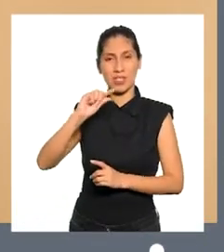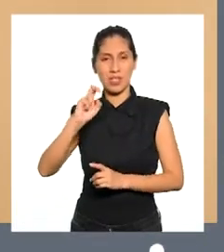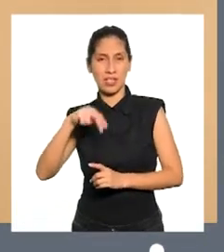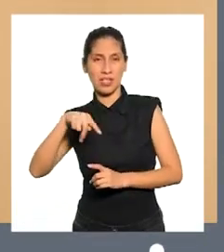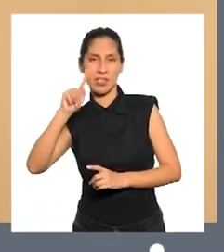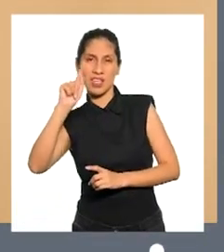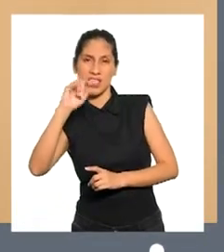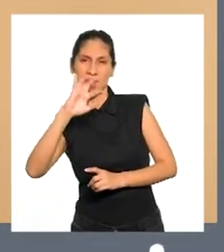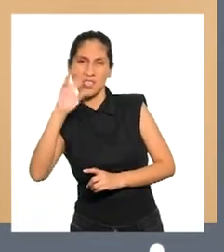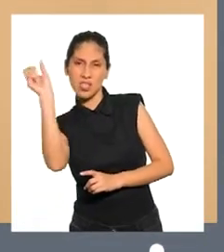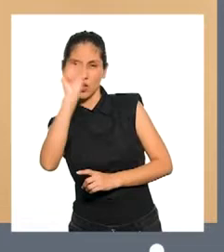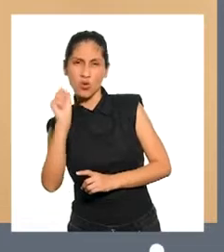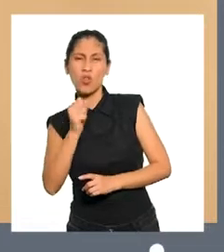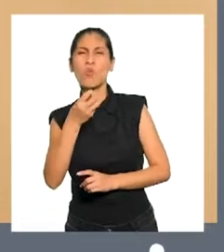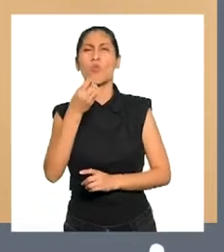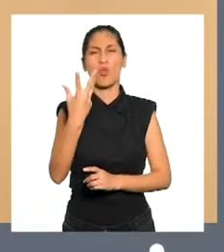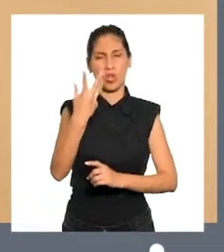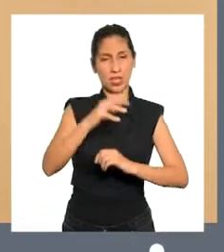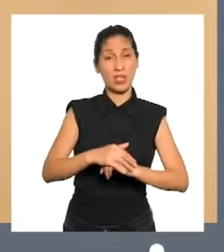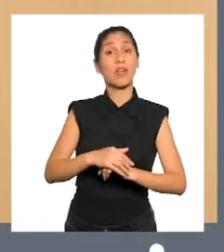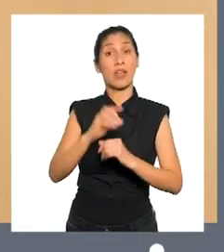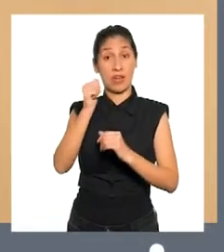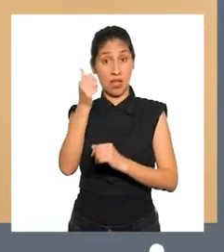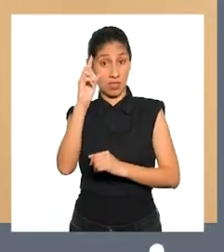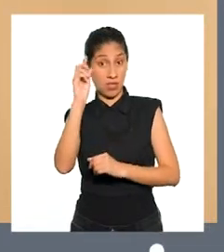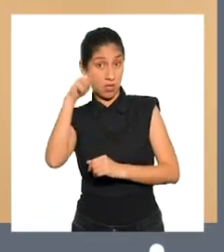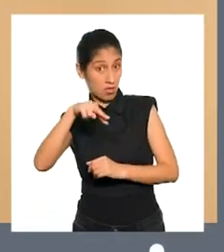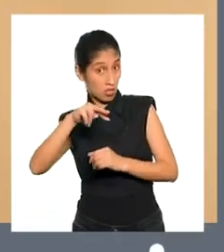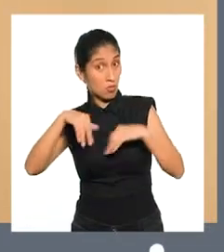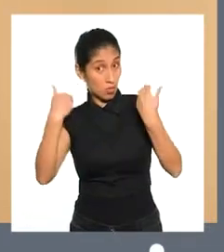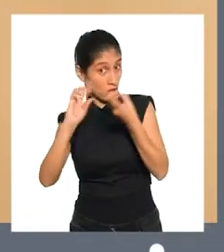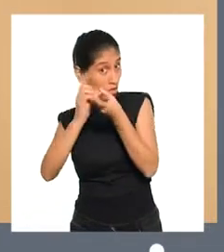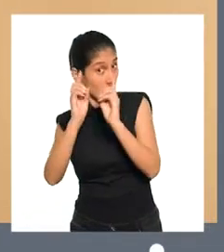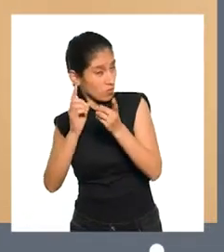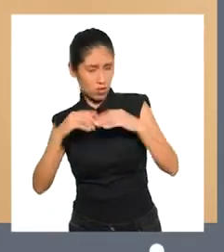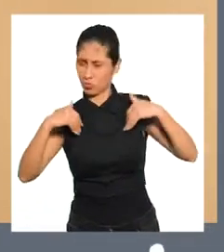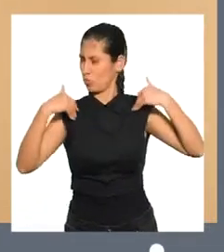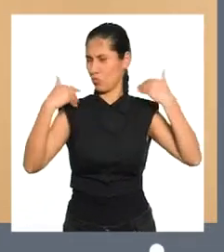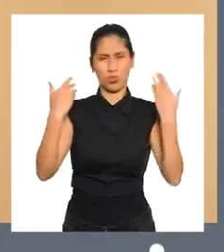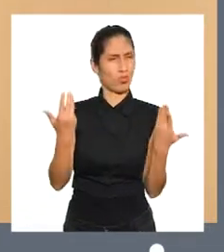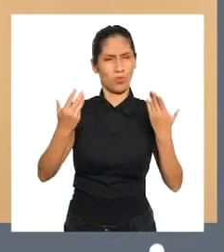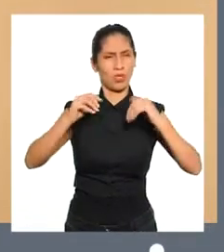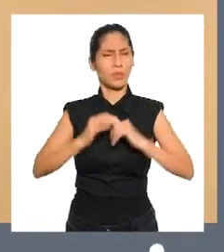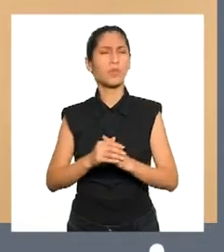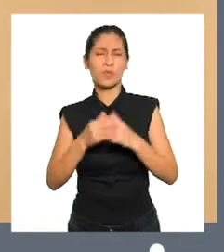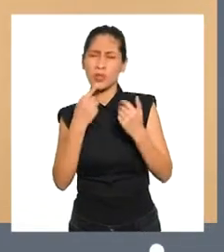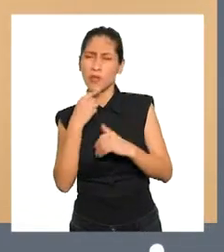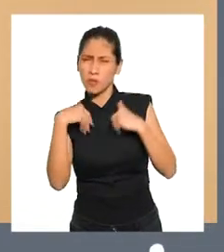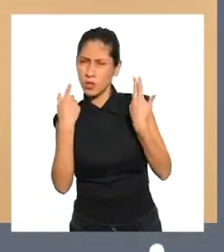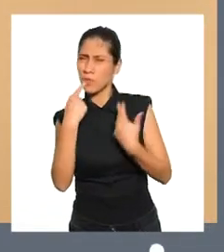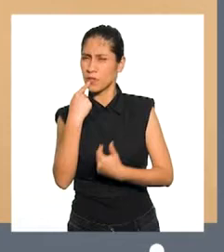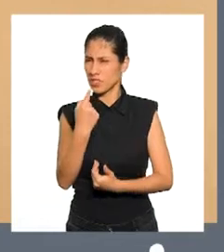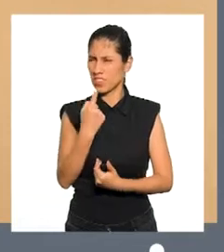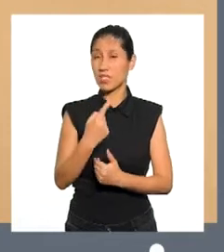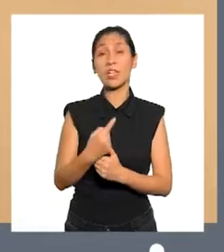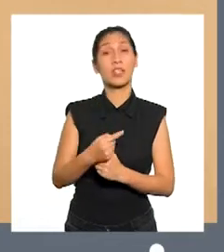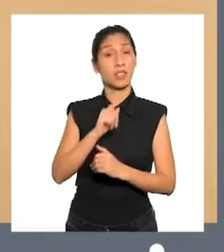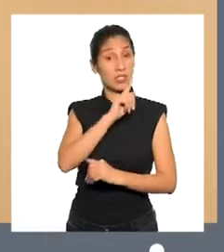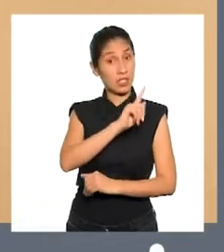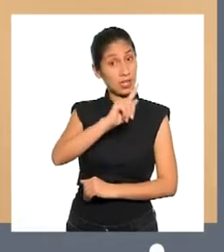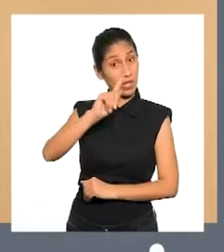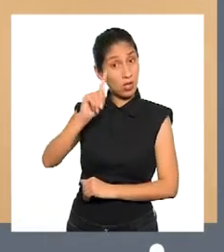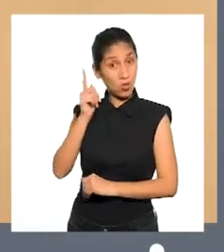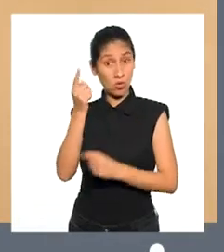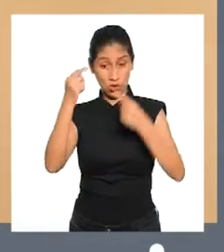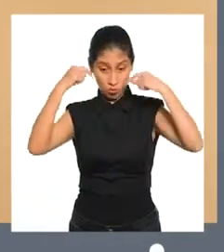no son codificados por el genoma ADN. Por lo tanto, podemos decir que no solo los genes contienen